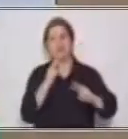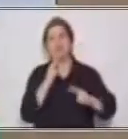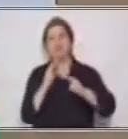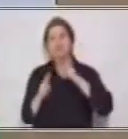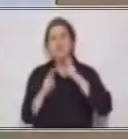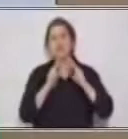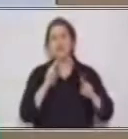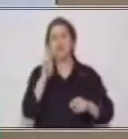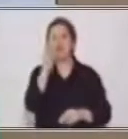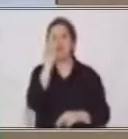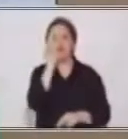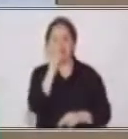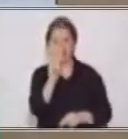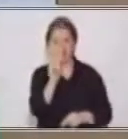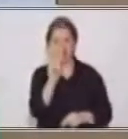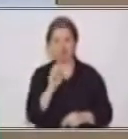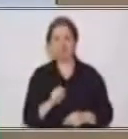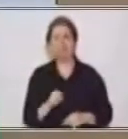Son 3.